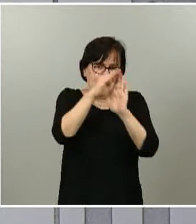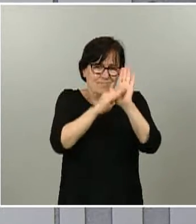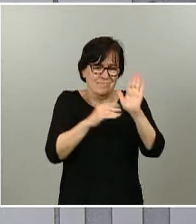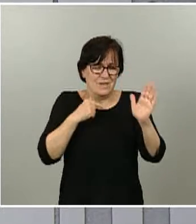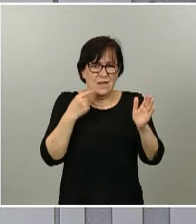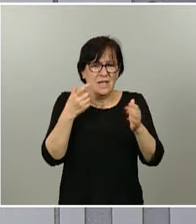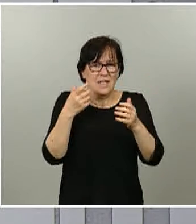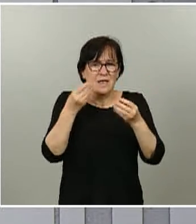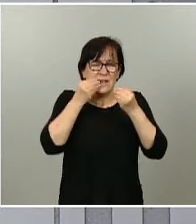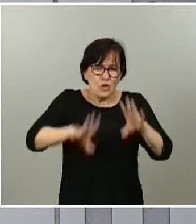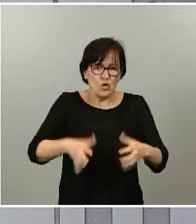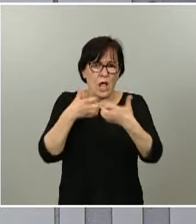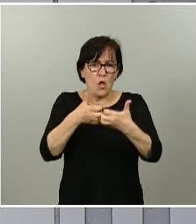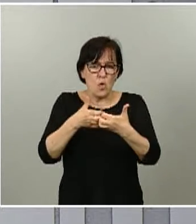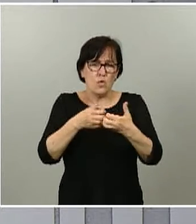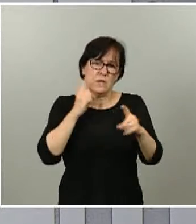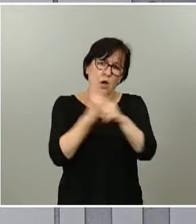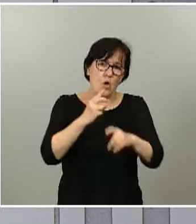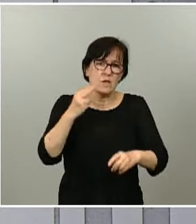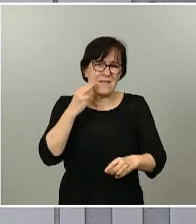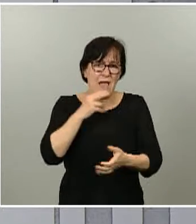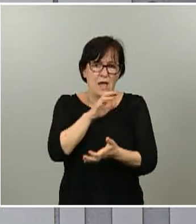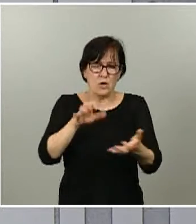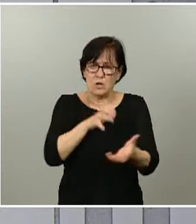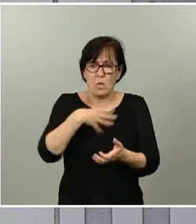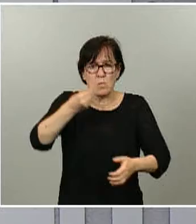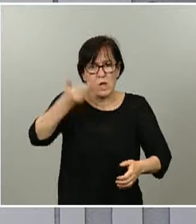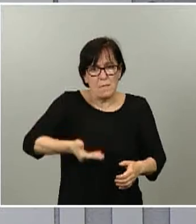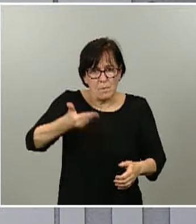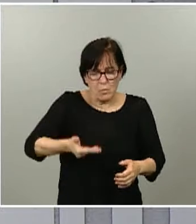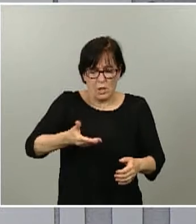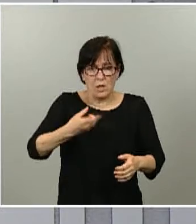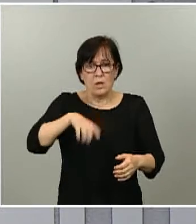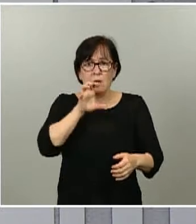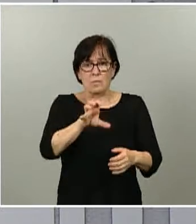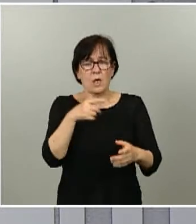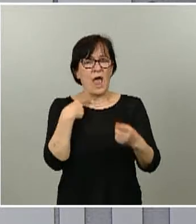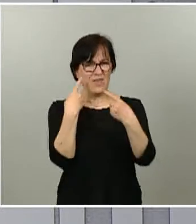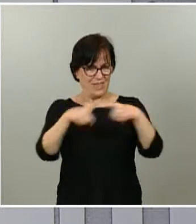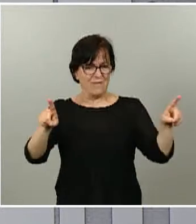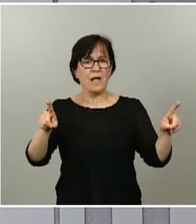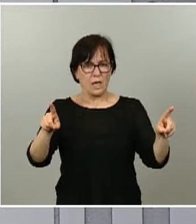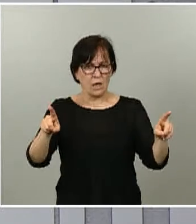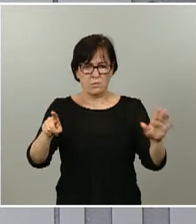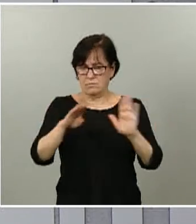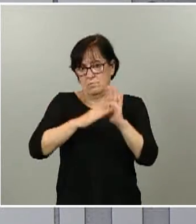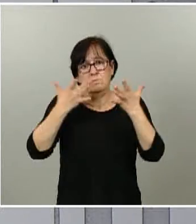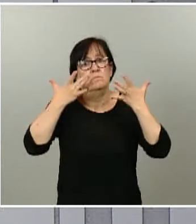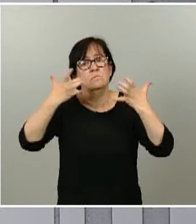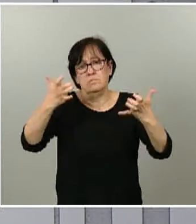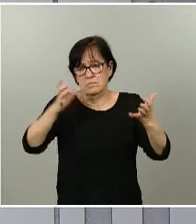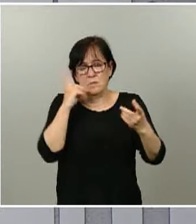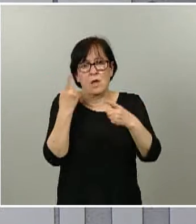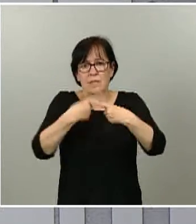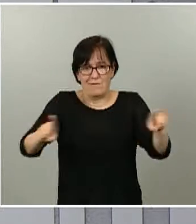el terrorismo muy importante en nuestro país, y, por tanto, las diferencias son manifiestas y son diferencias